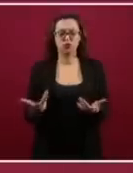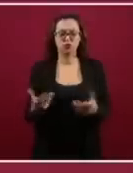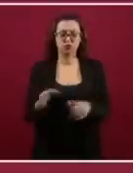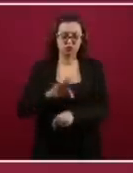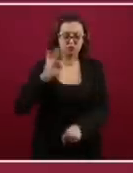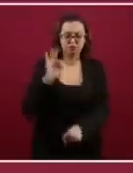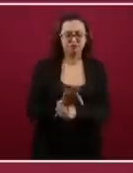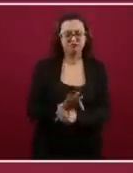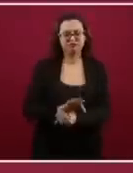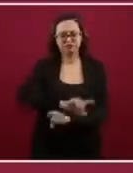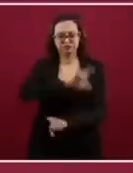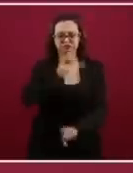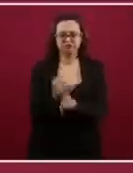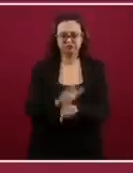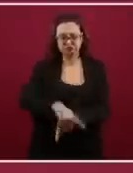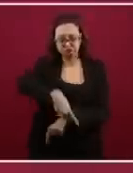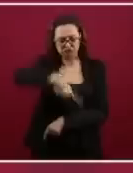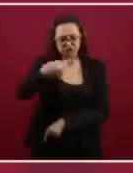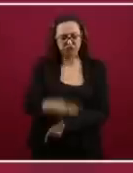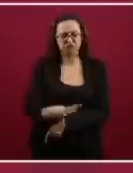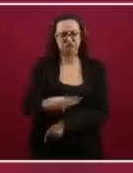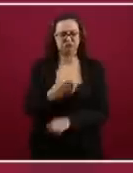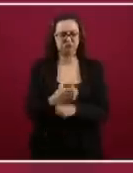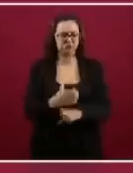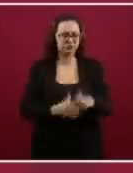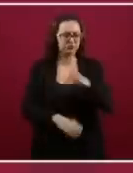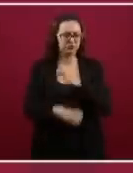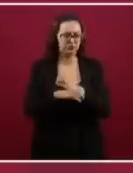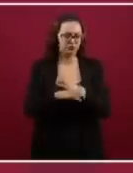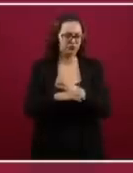la defensa de nuestro patrimonio